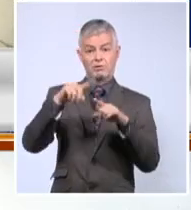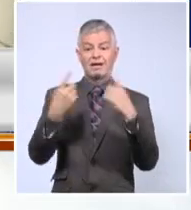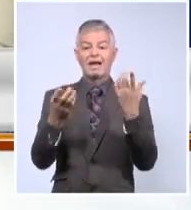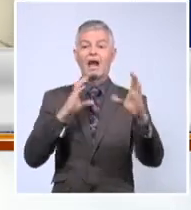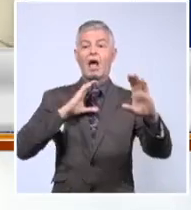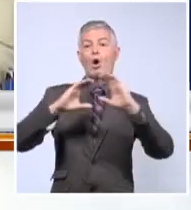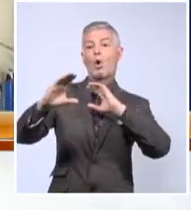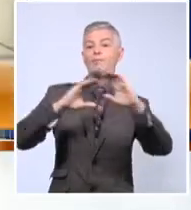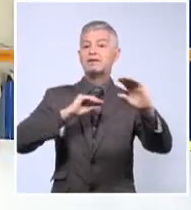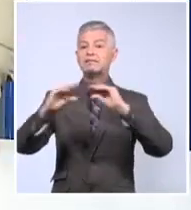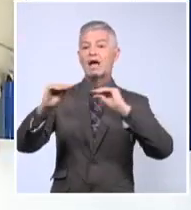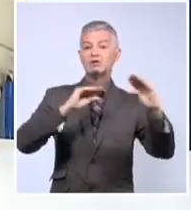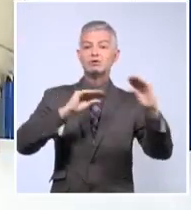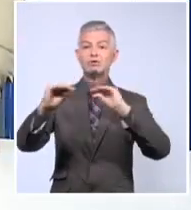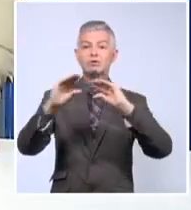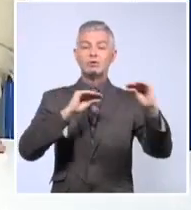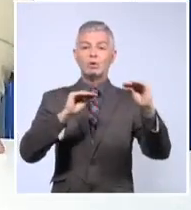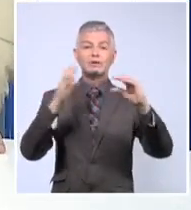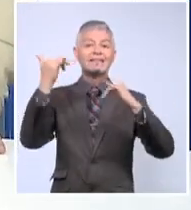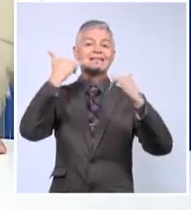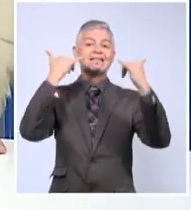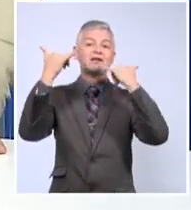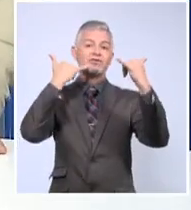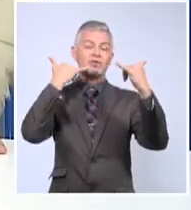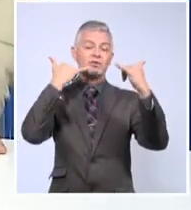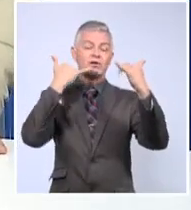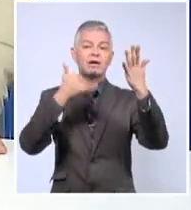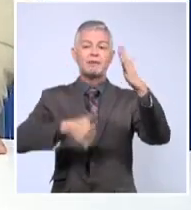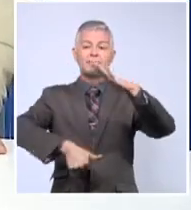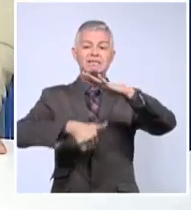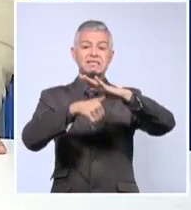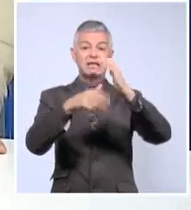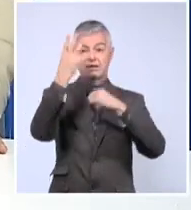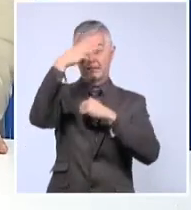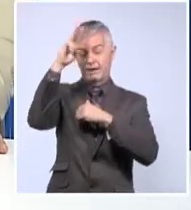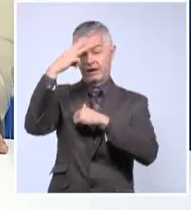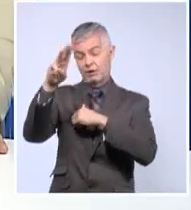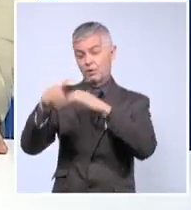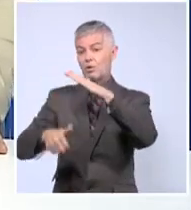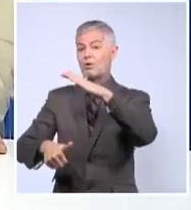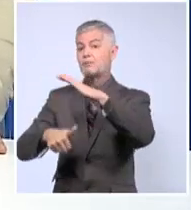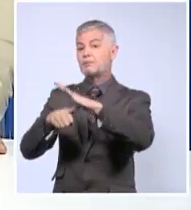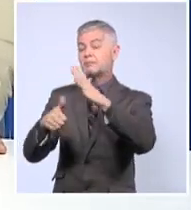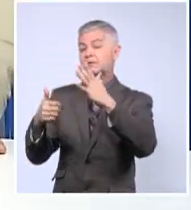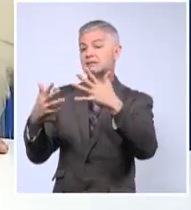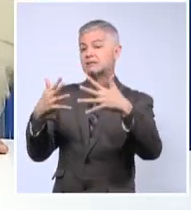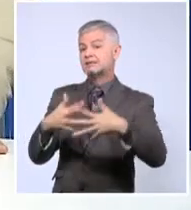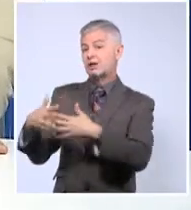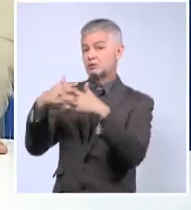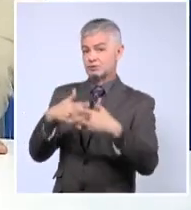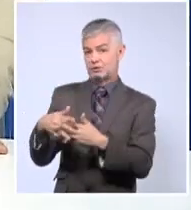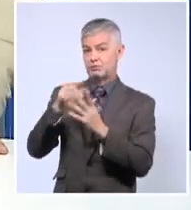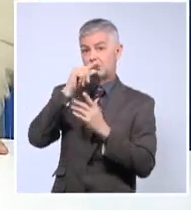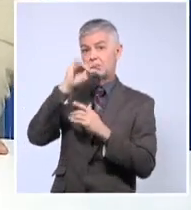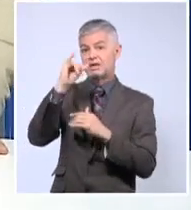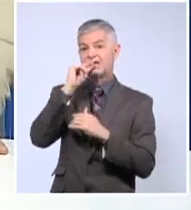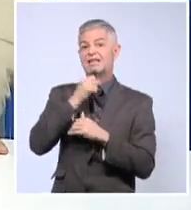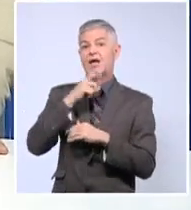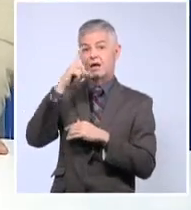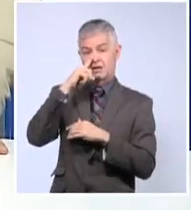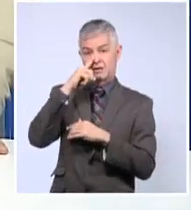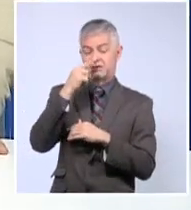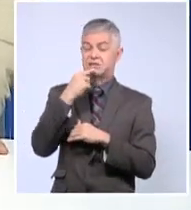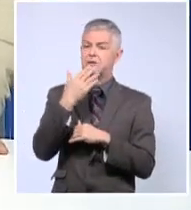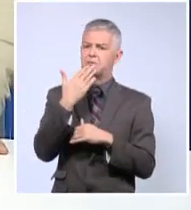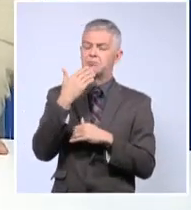conversación telefónica entre López Obrador y el recién electo Joe Biden. El diplomático incluso llegó a predecir, como escuchábamos, que habrá muy